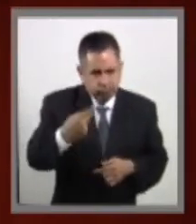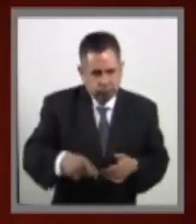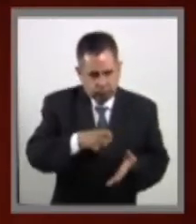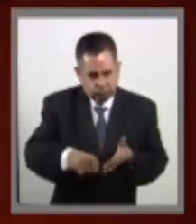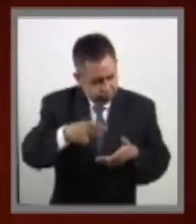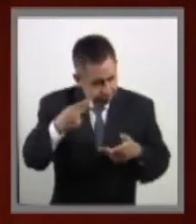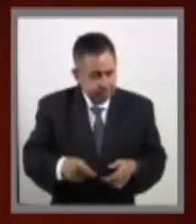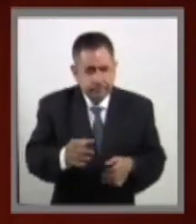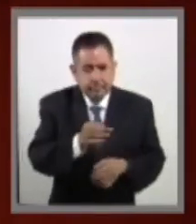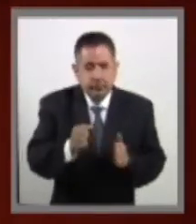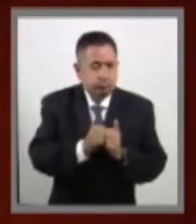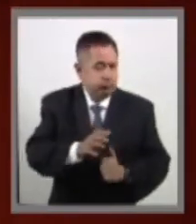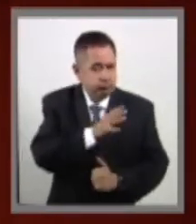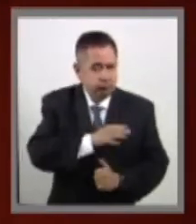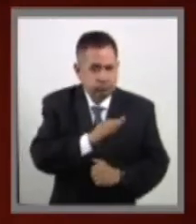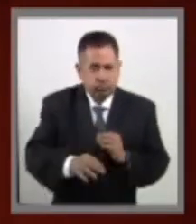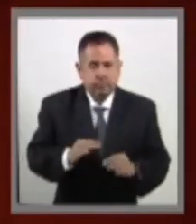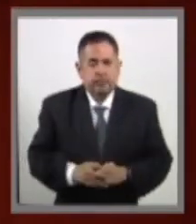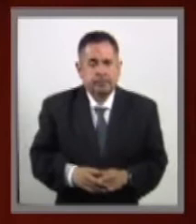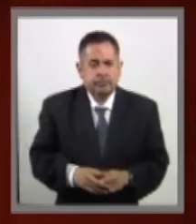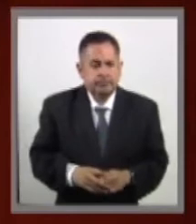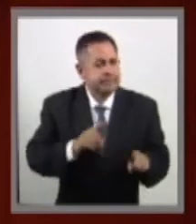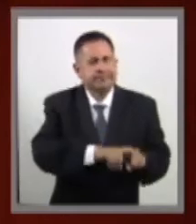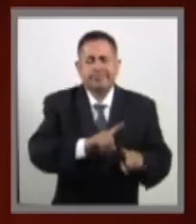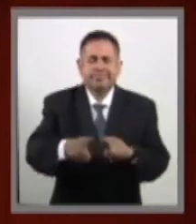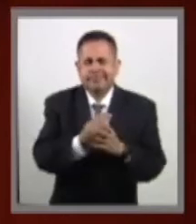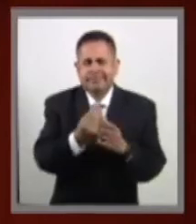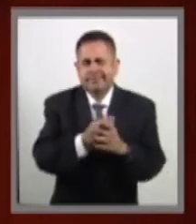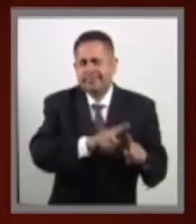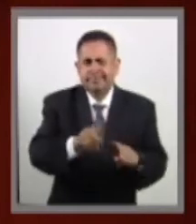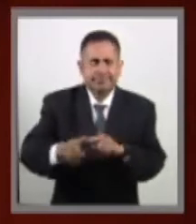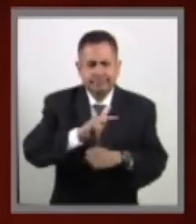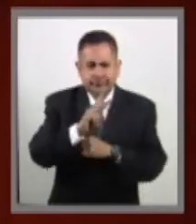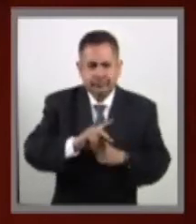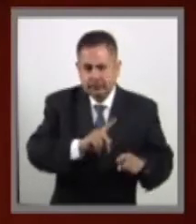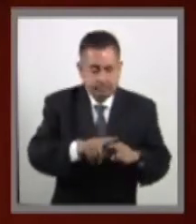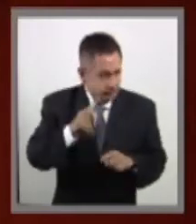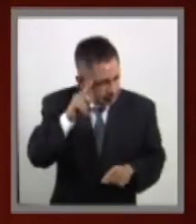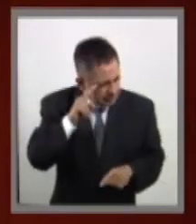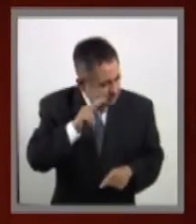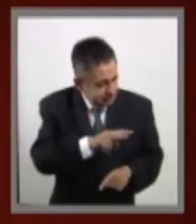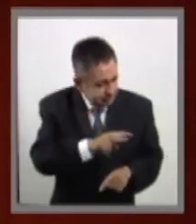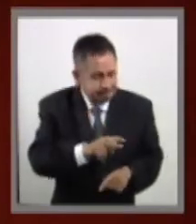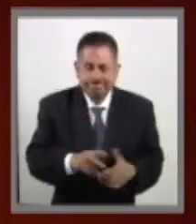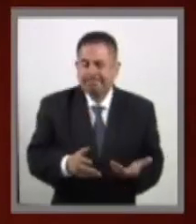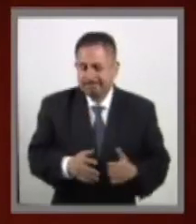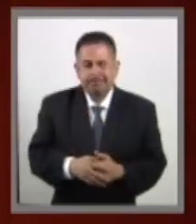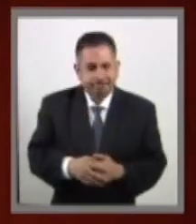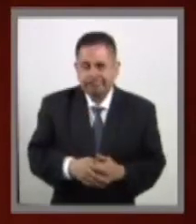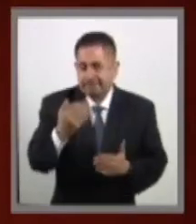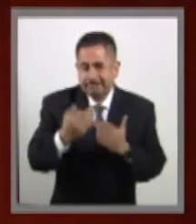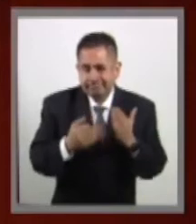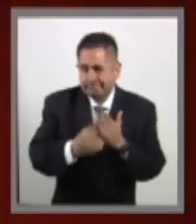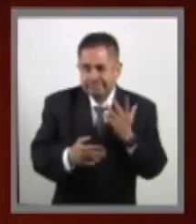de calidad. Las variedades originales de cultivos propios del país se ven amenazadas también